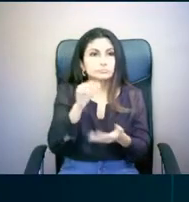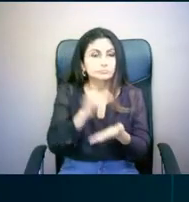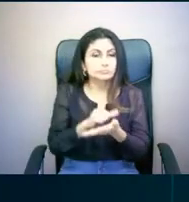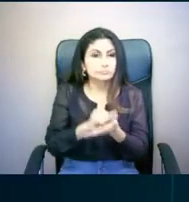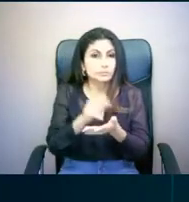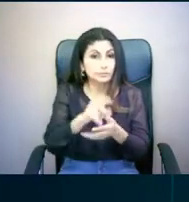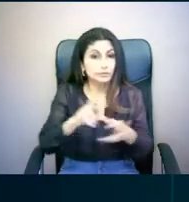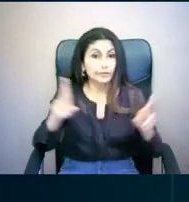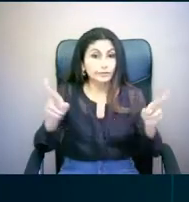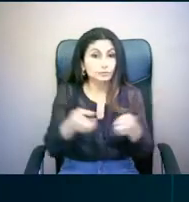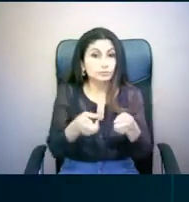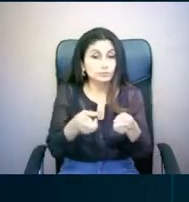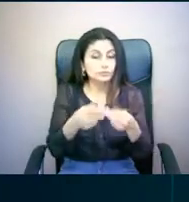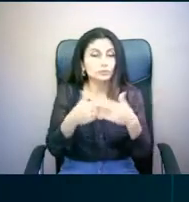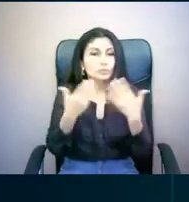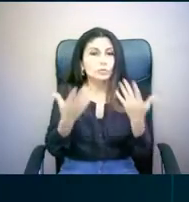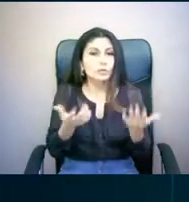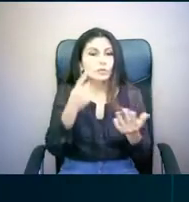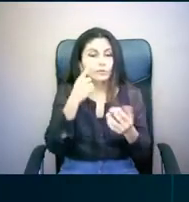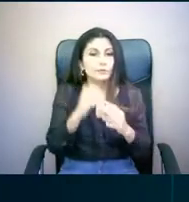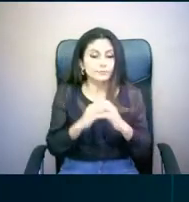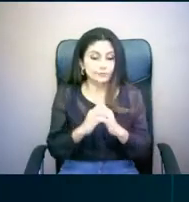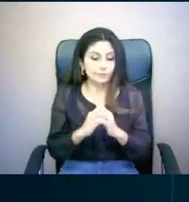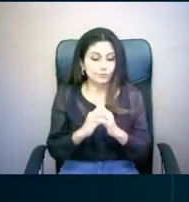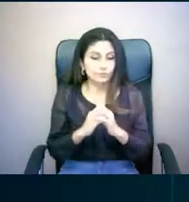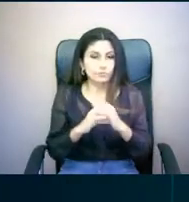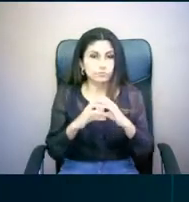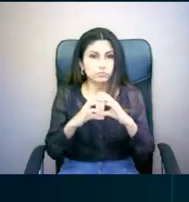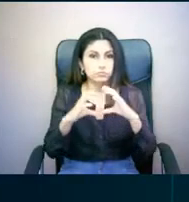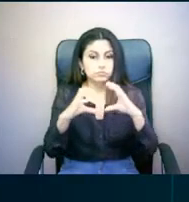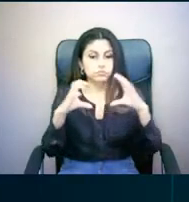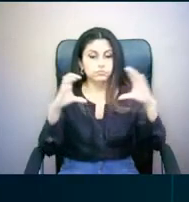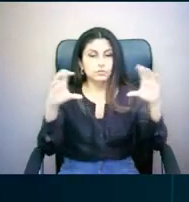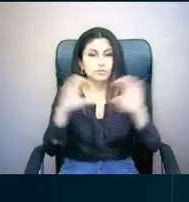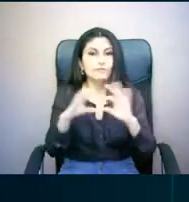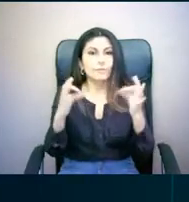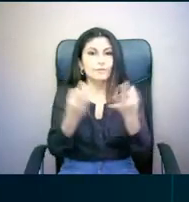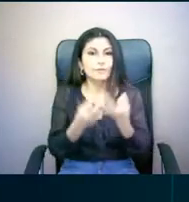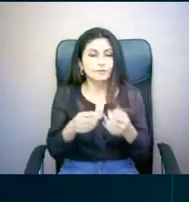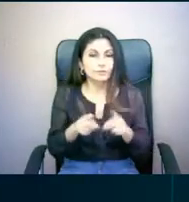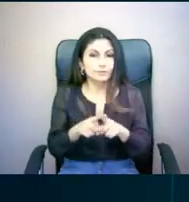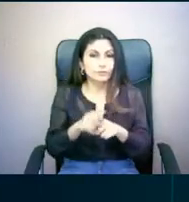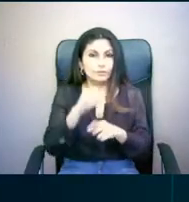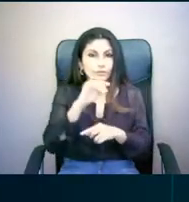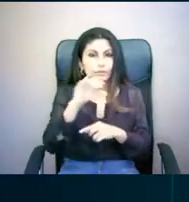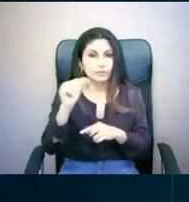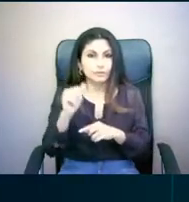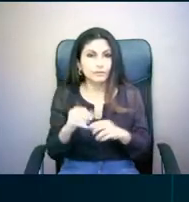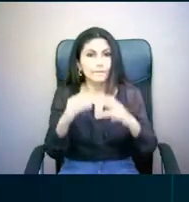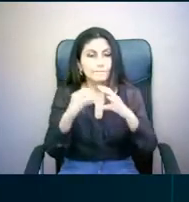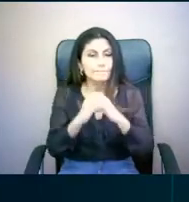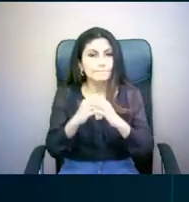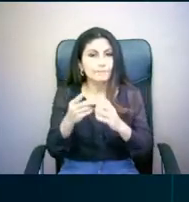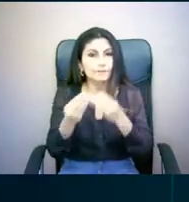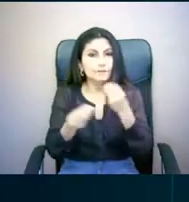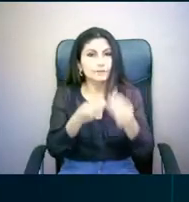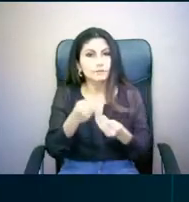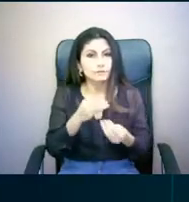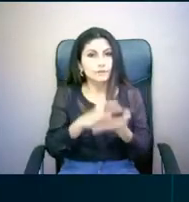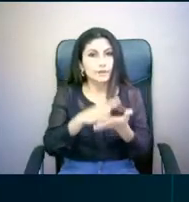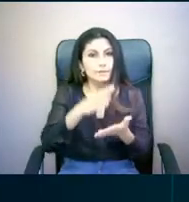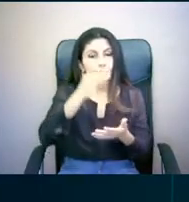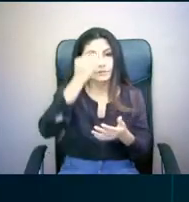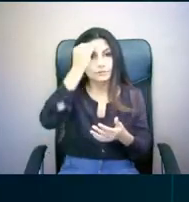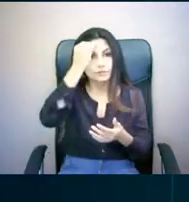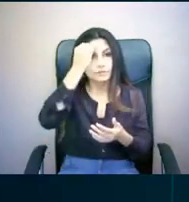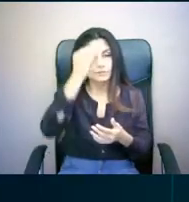resumen importante. Vemos entonces como una gran familia la inteligencia artificial. Vemos entonces que hay una subfamilia que es el aprendizaje automático o